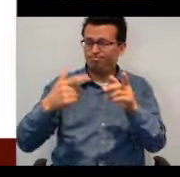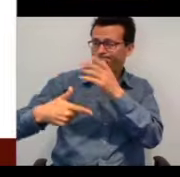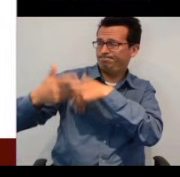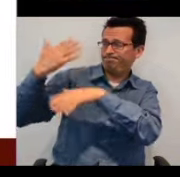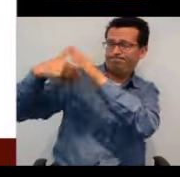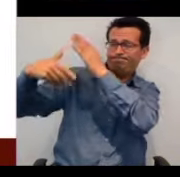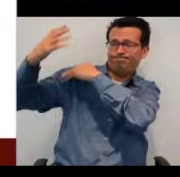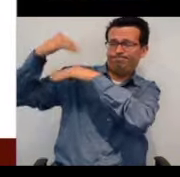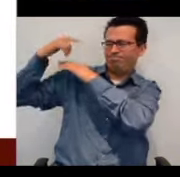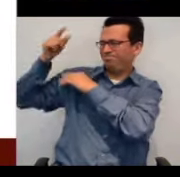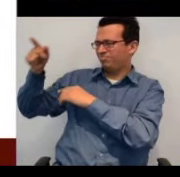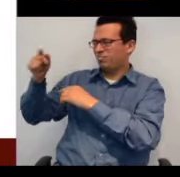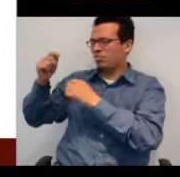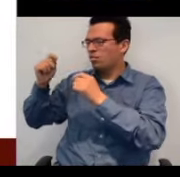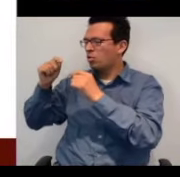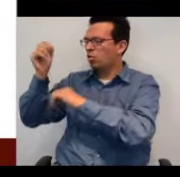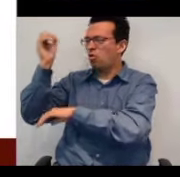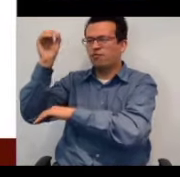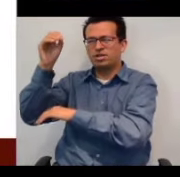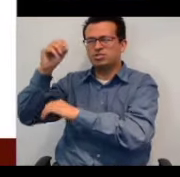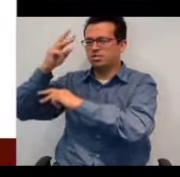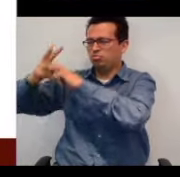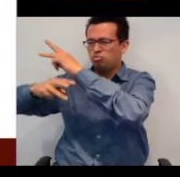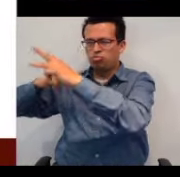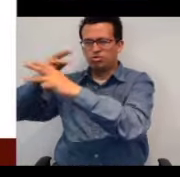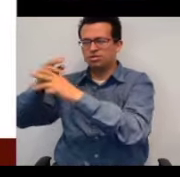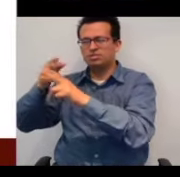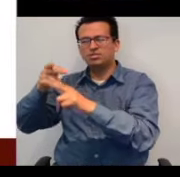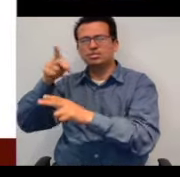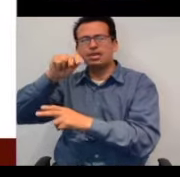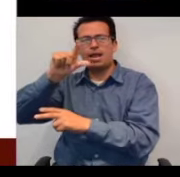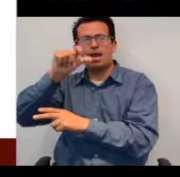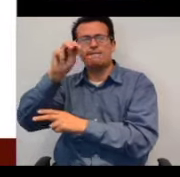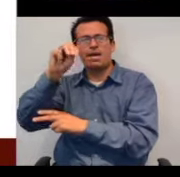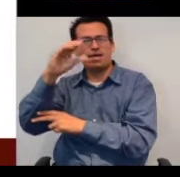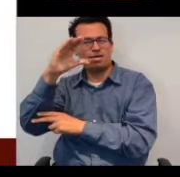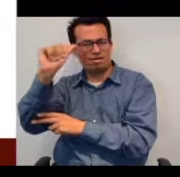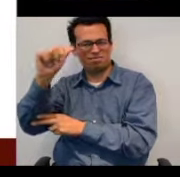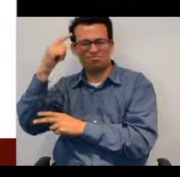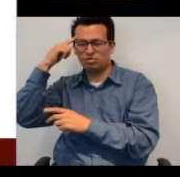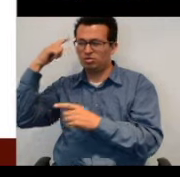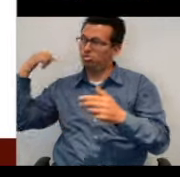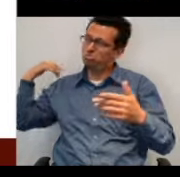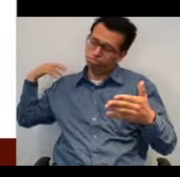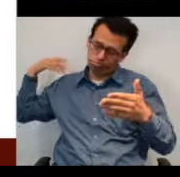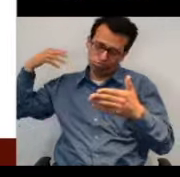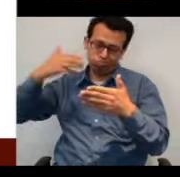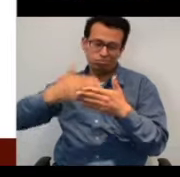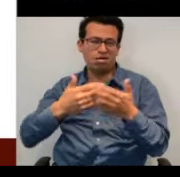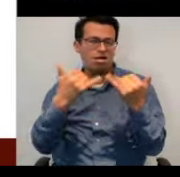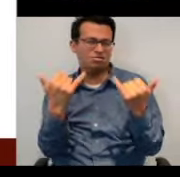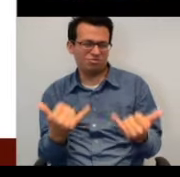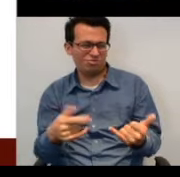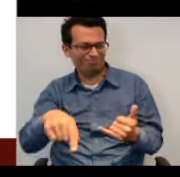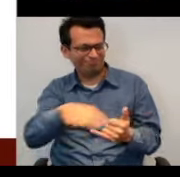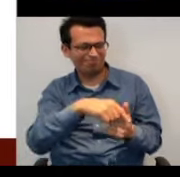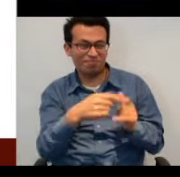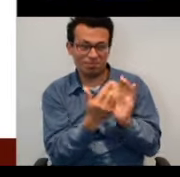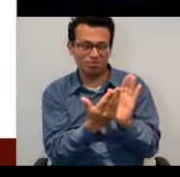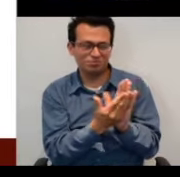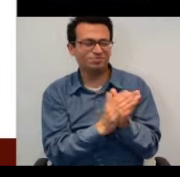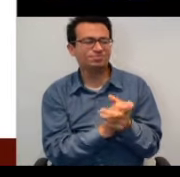durante la Conferencia Mundial sobre Necesidades Educativas Especiales en Salamanca, hasta las investigaciones más recientes sobre educación, este